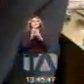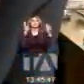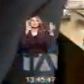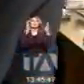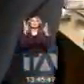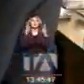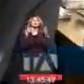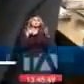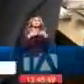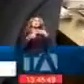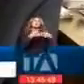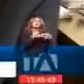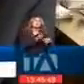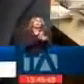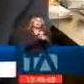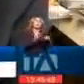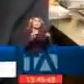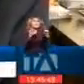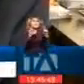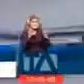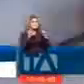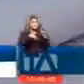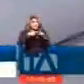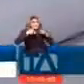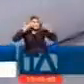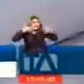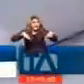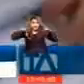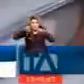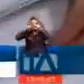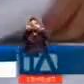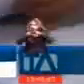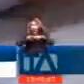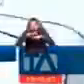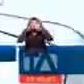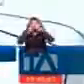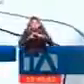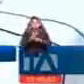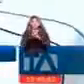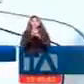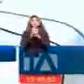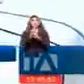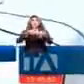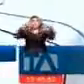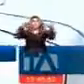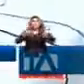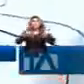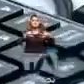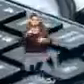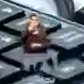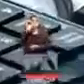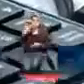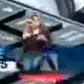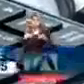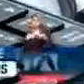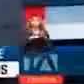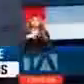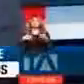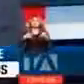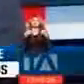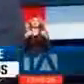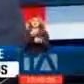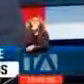atención es al proceso del escrutinio. La intención de gastar un importante monto en compra de equipos también la cuestiona desde adentro del CNE